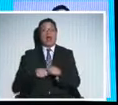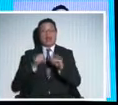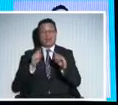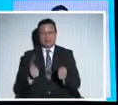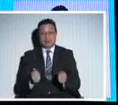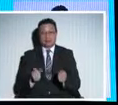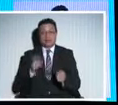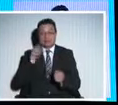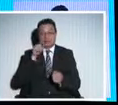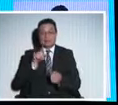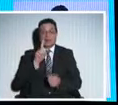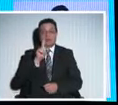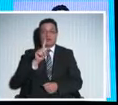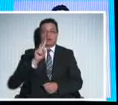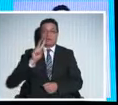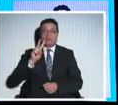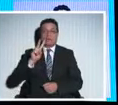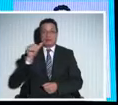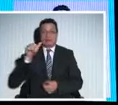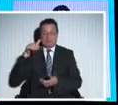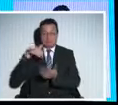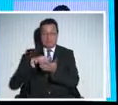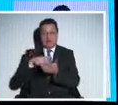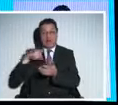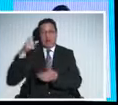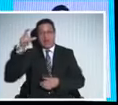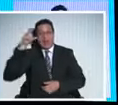entregamos 126.000 lentes,